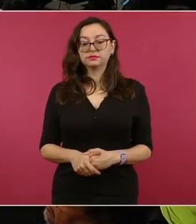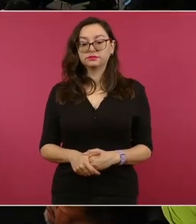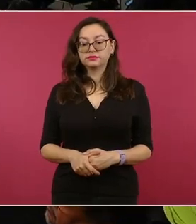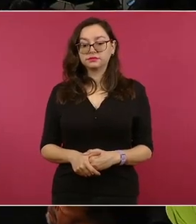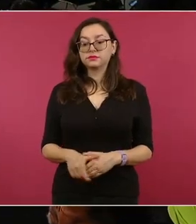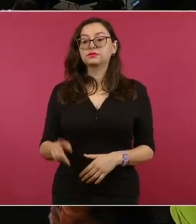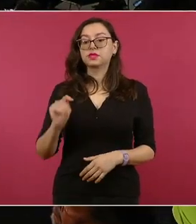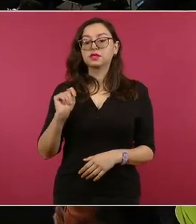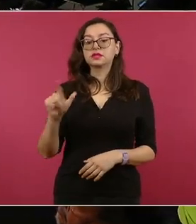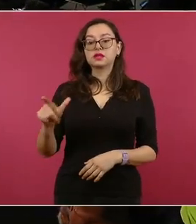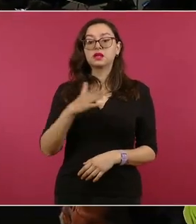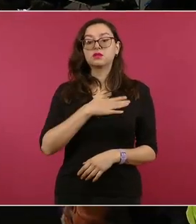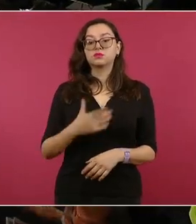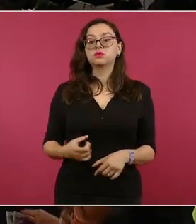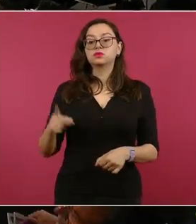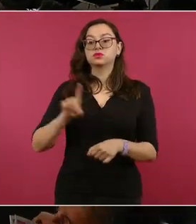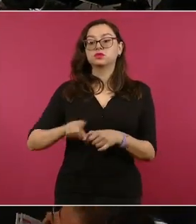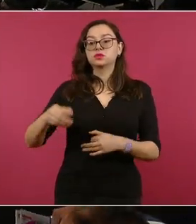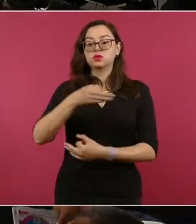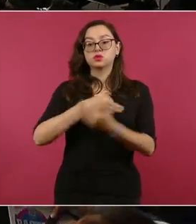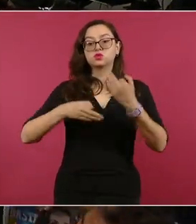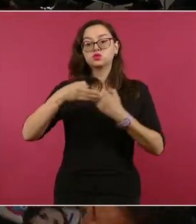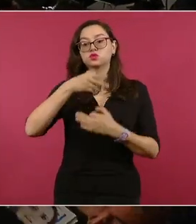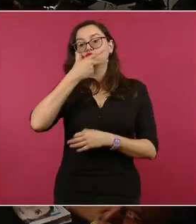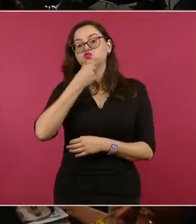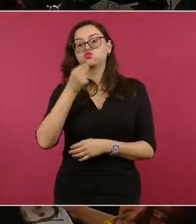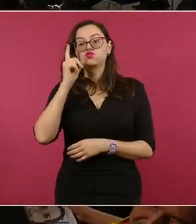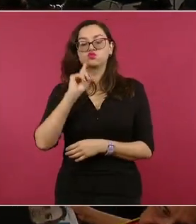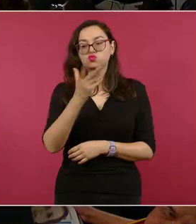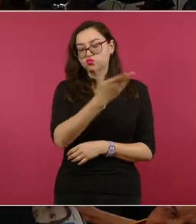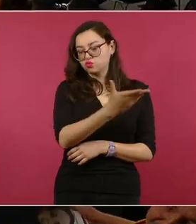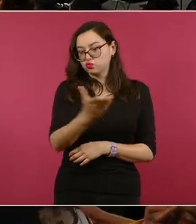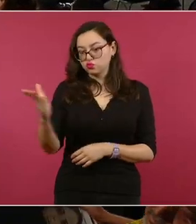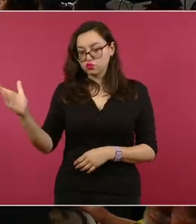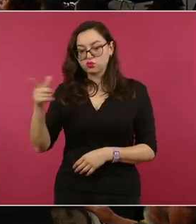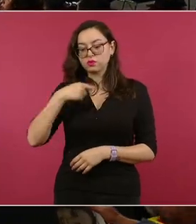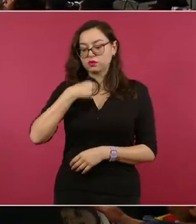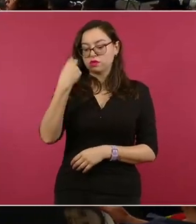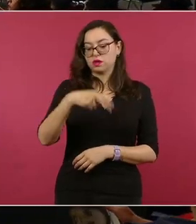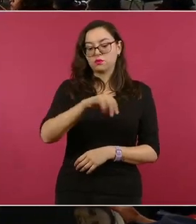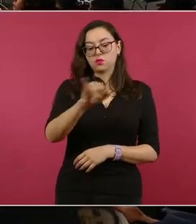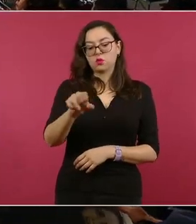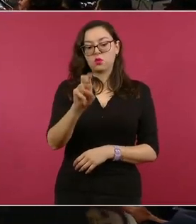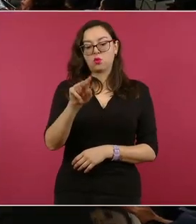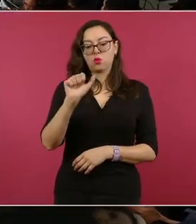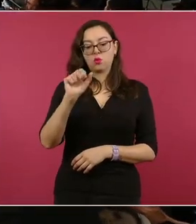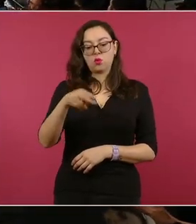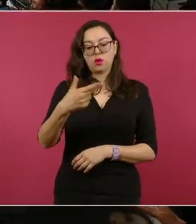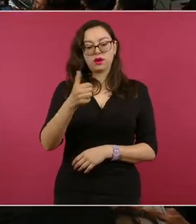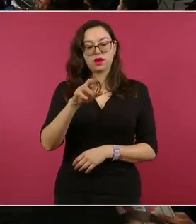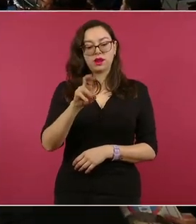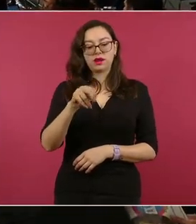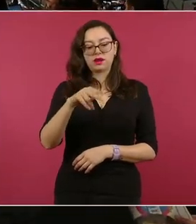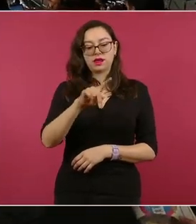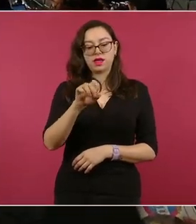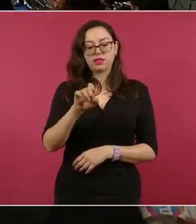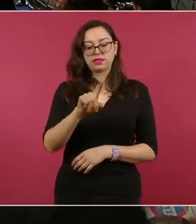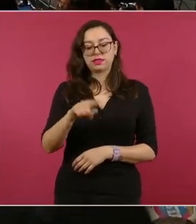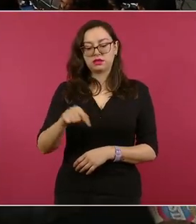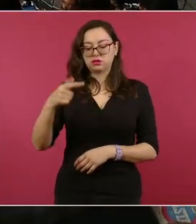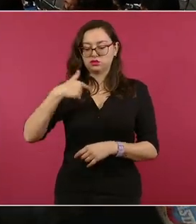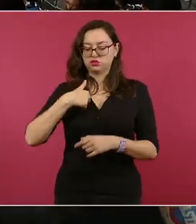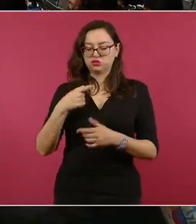¿Qué tal? Muy buenos días. Buenos días a todos y todas. Juan Hernández, de Diario Basta, de Grupo Cartón, Tabasco Hoy, Quintana Roo y Campeche Hoy.